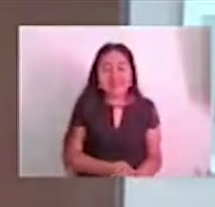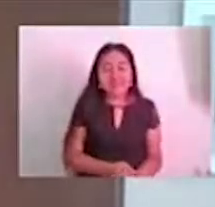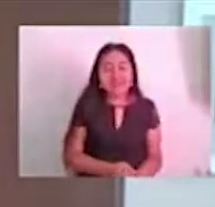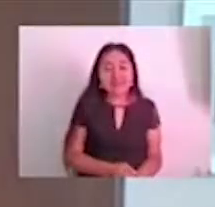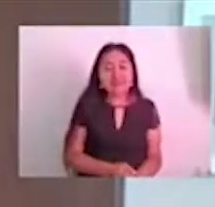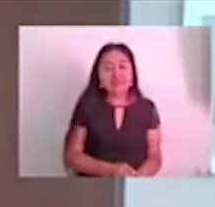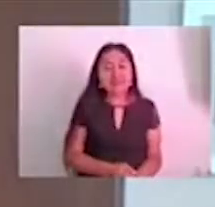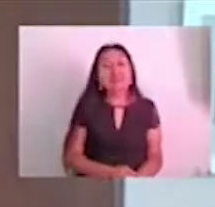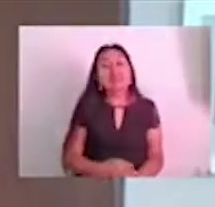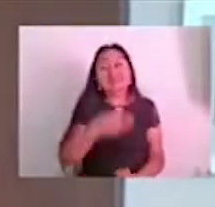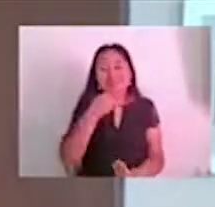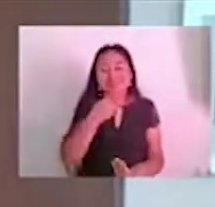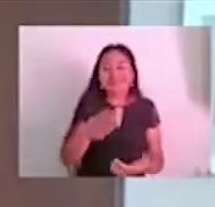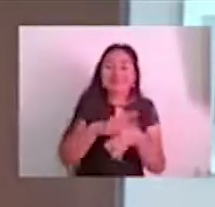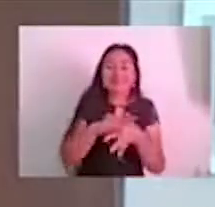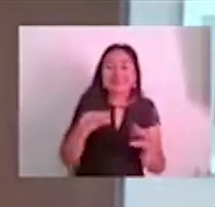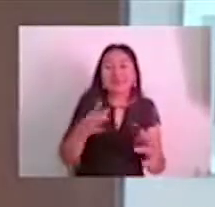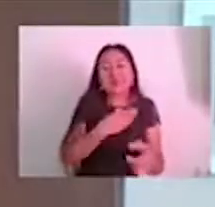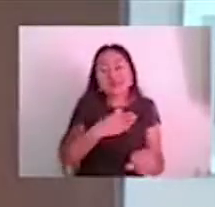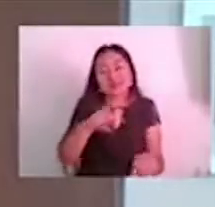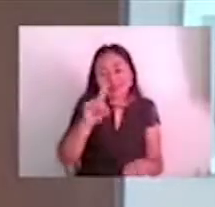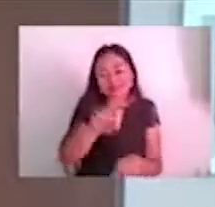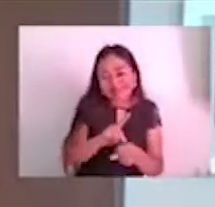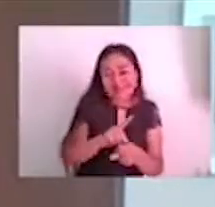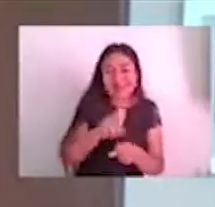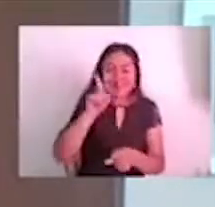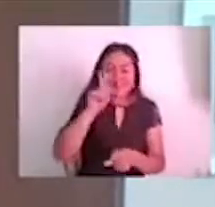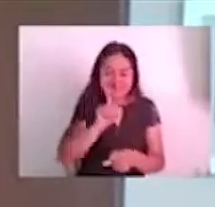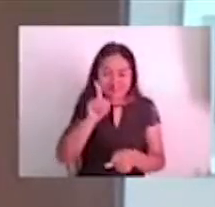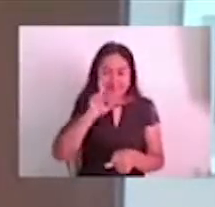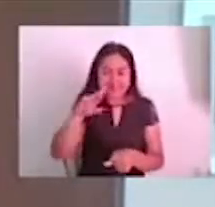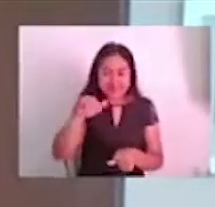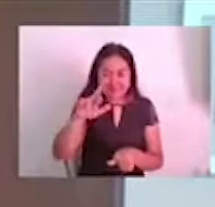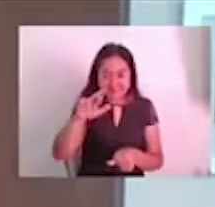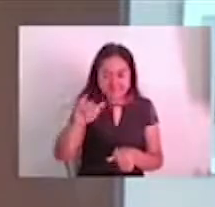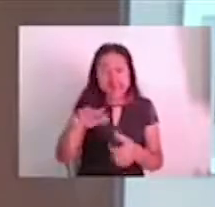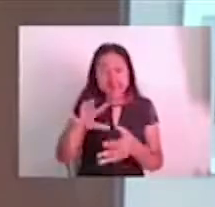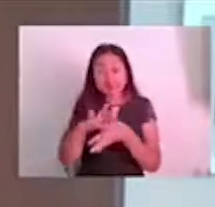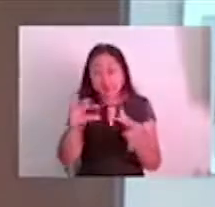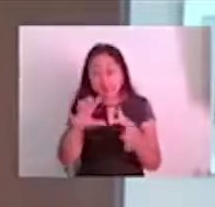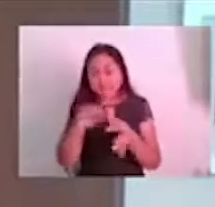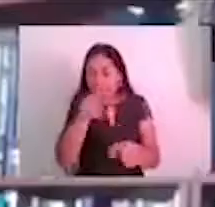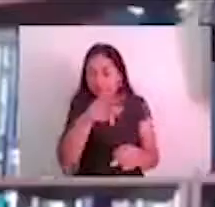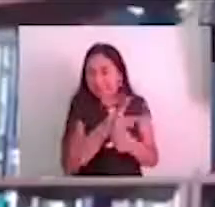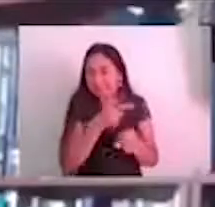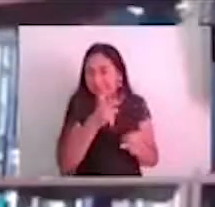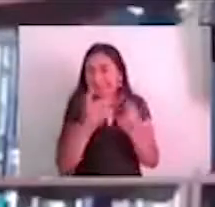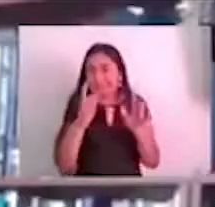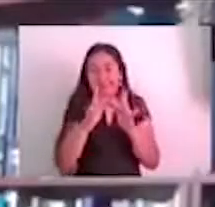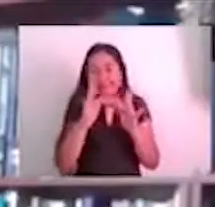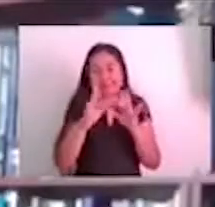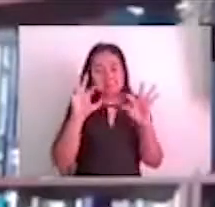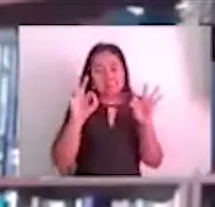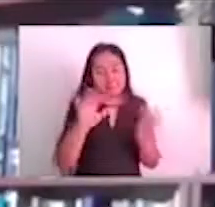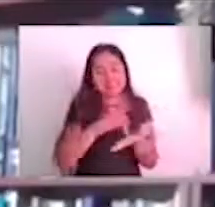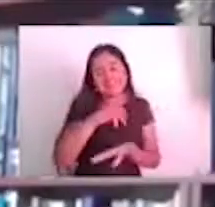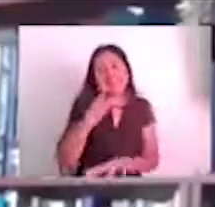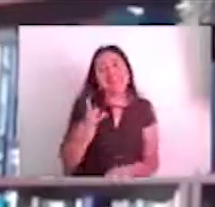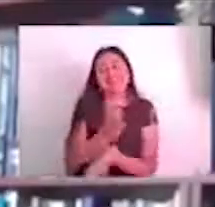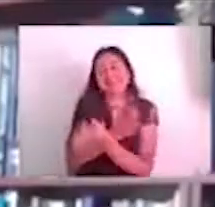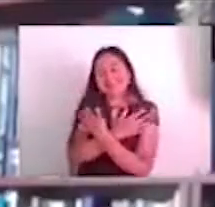Buenos días, te dice María de la Luz Mejía. Excelente invitado, saludos desde Calpan. Gracias, y un abrazo para los de